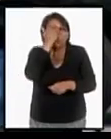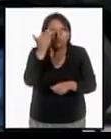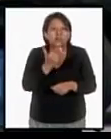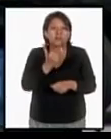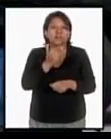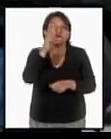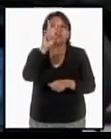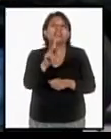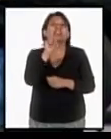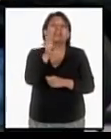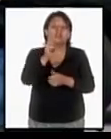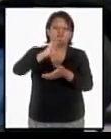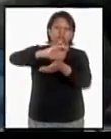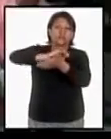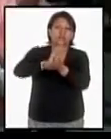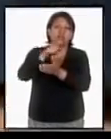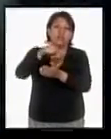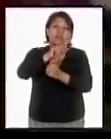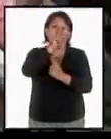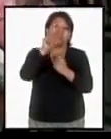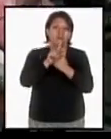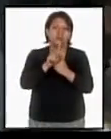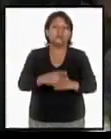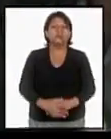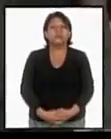la discriminación en nuestro país.